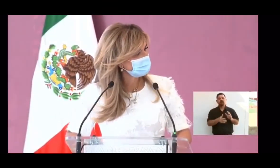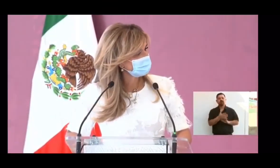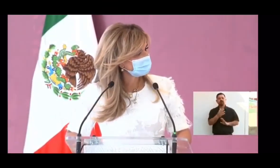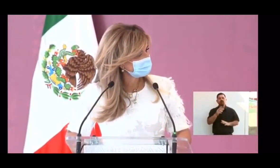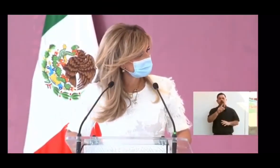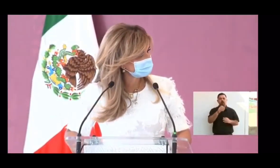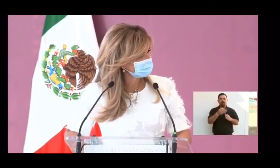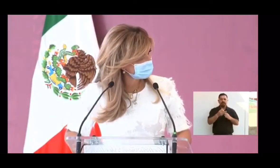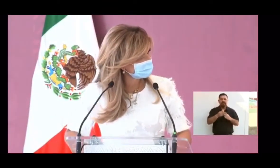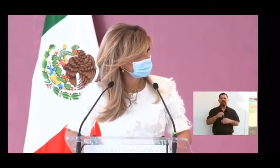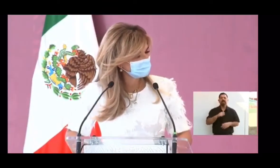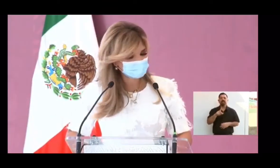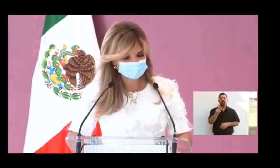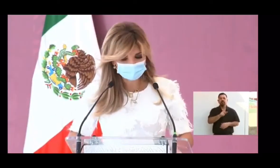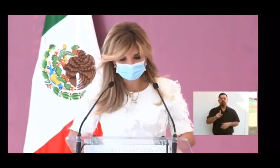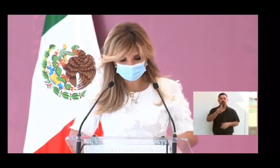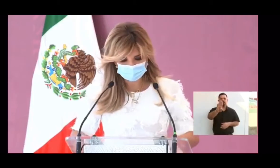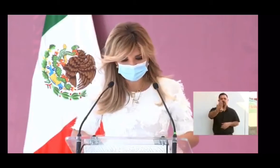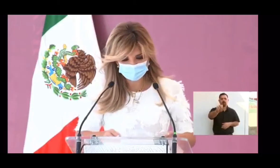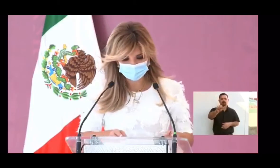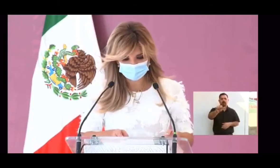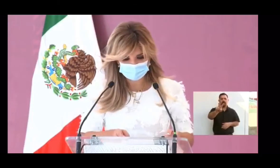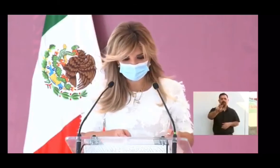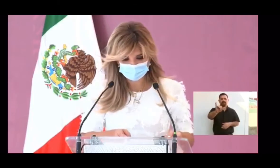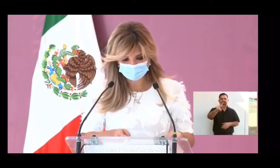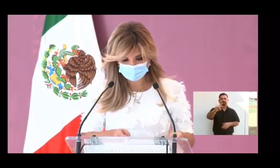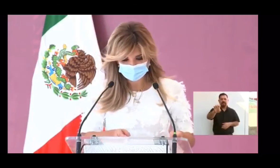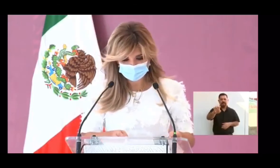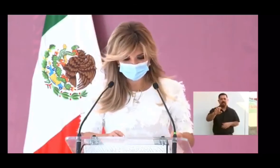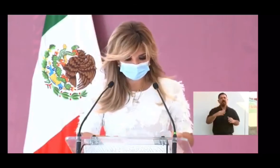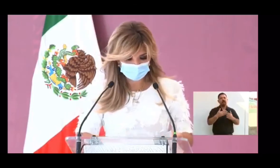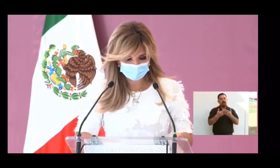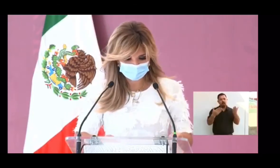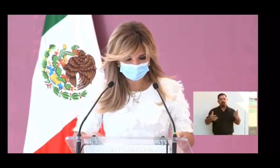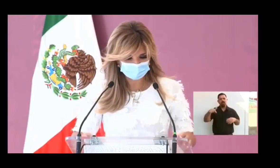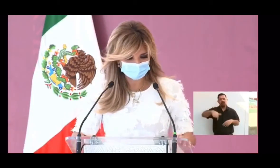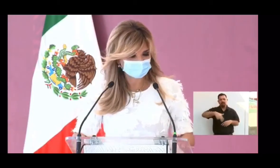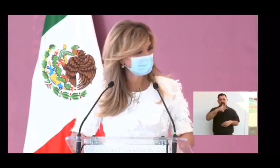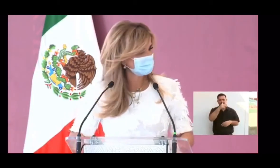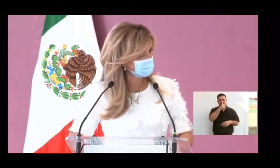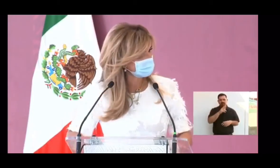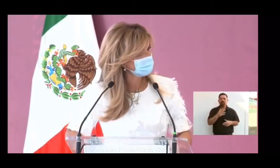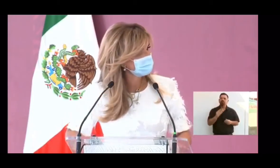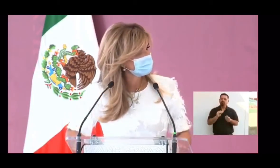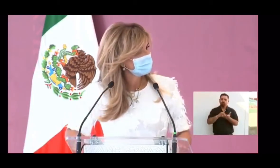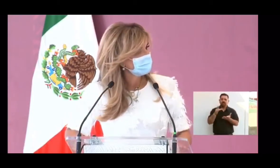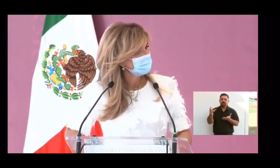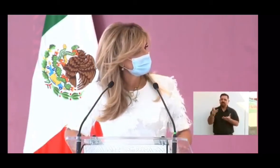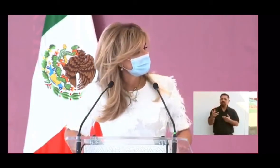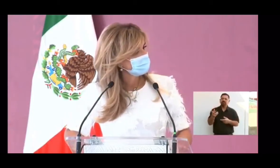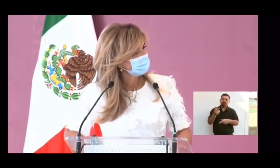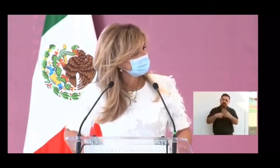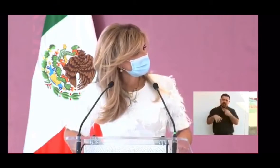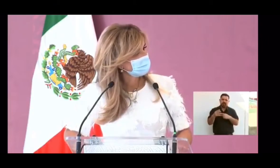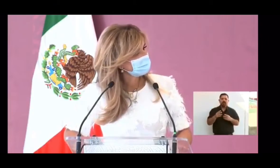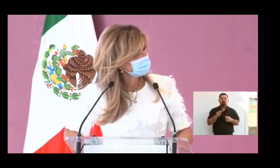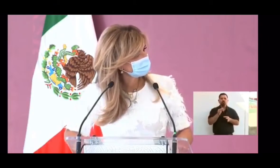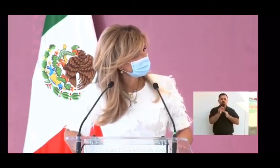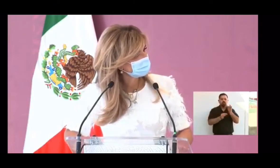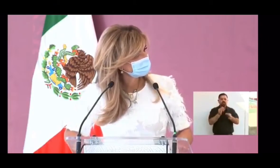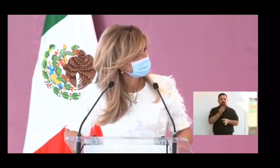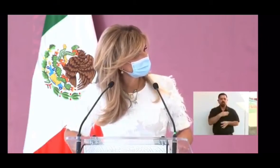Bavispe y ahora aquí en Hermosillo. Muchas gracias, presidente, por visitarnos y por siempre traernos buenas noticias.